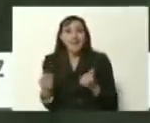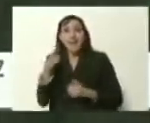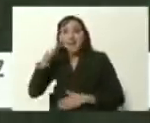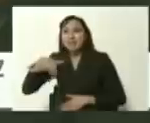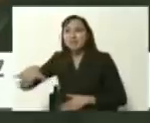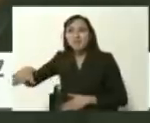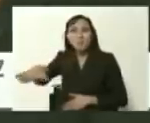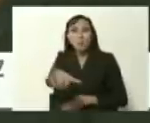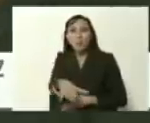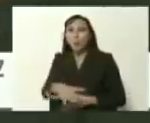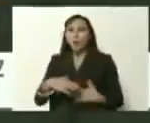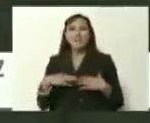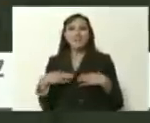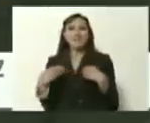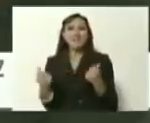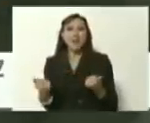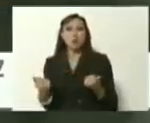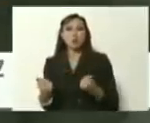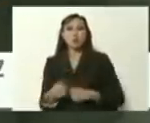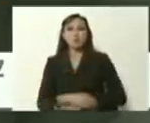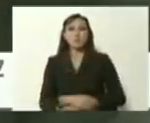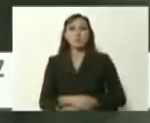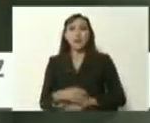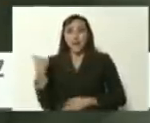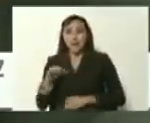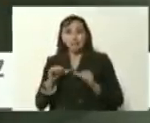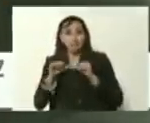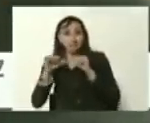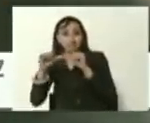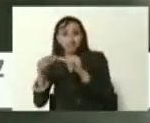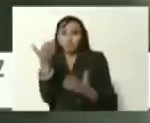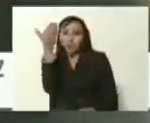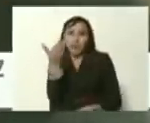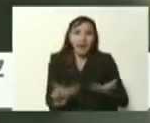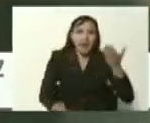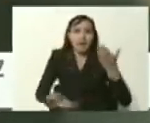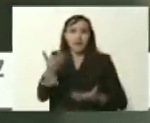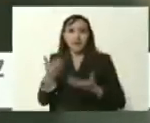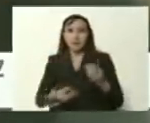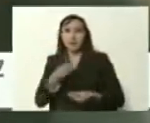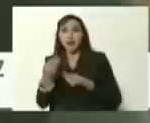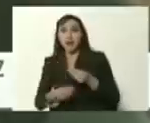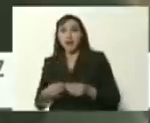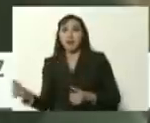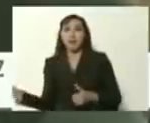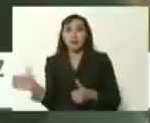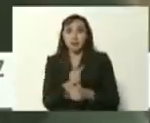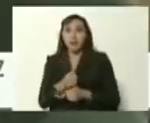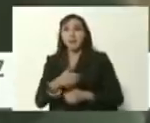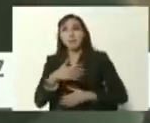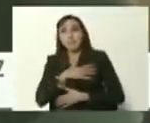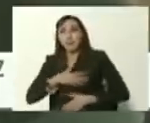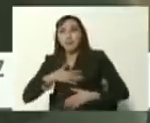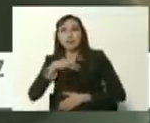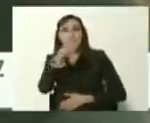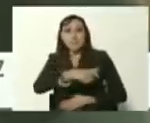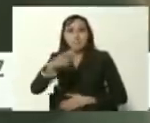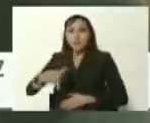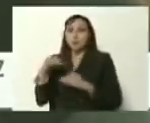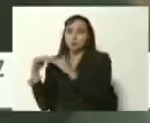sana que se desarrolla y avanza con equilibrio hacia la conquista del bien común.